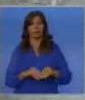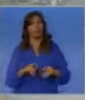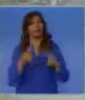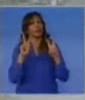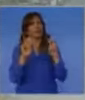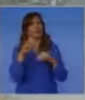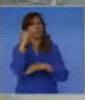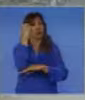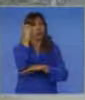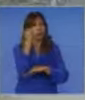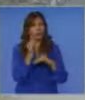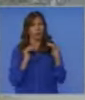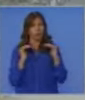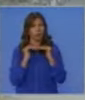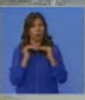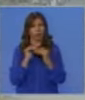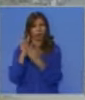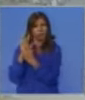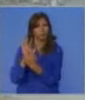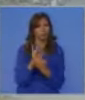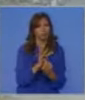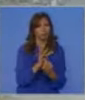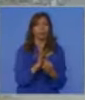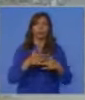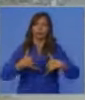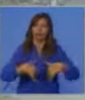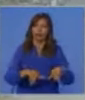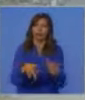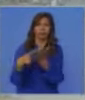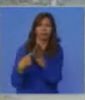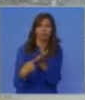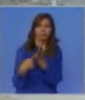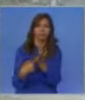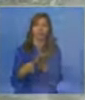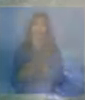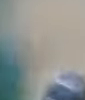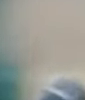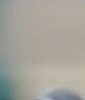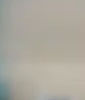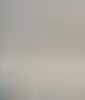derechos, igualdad y discriminación continúa.